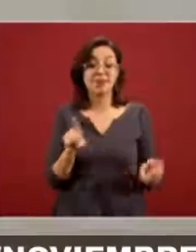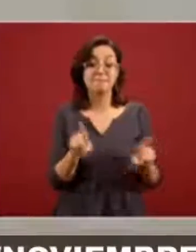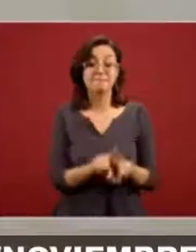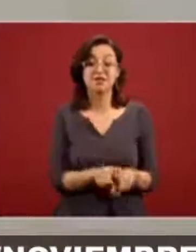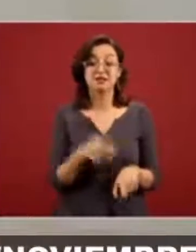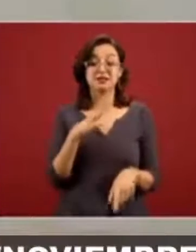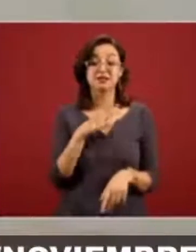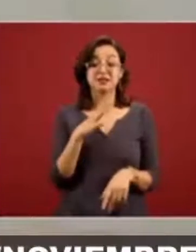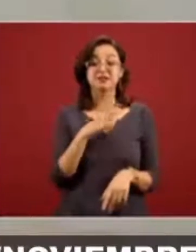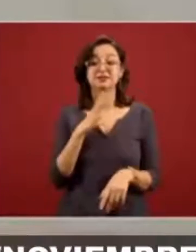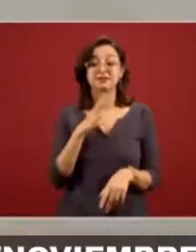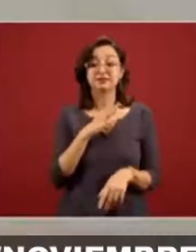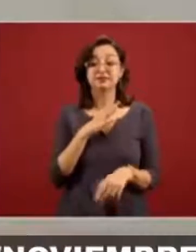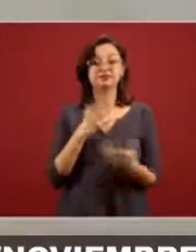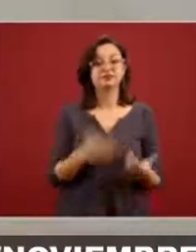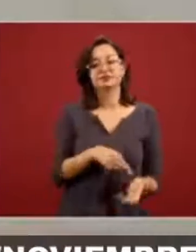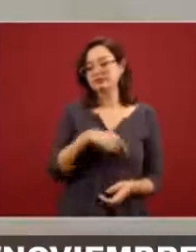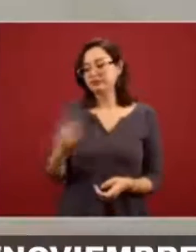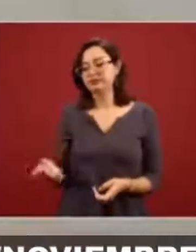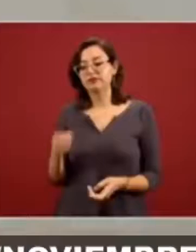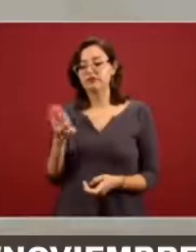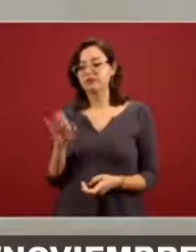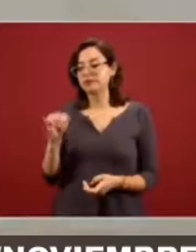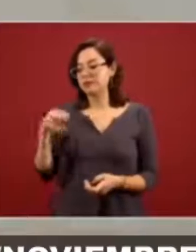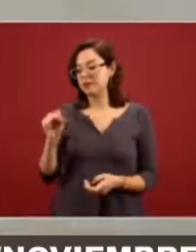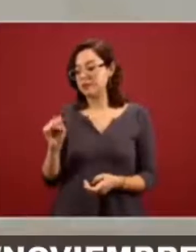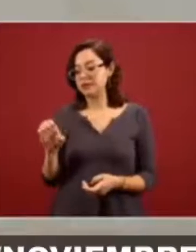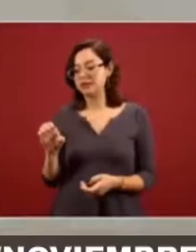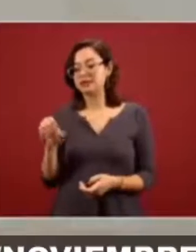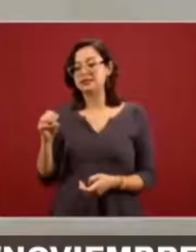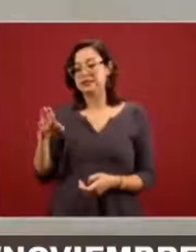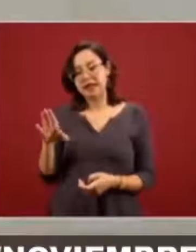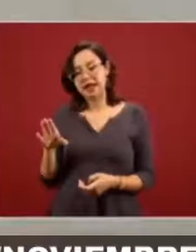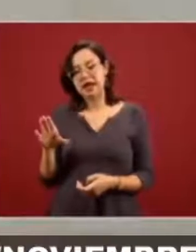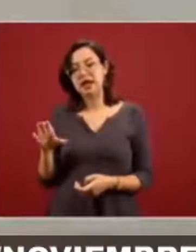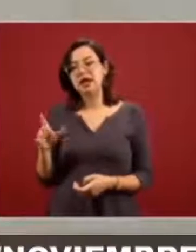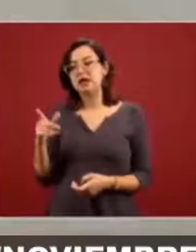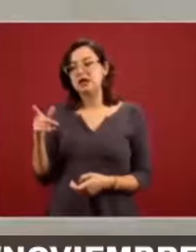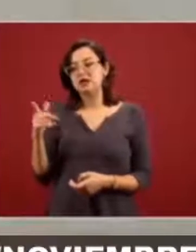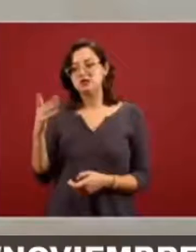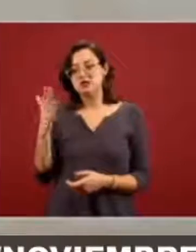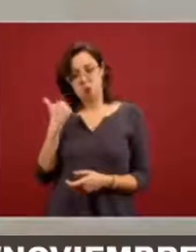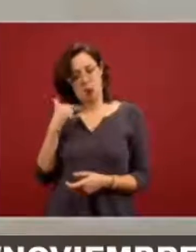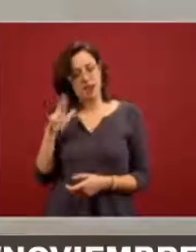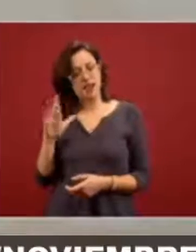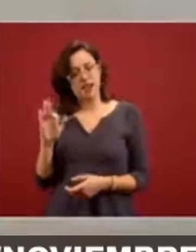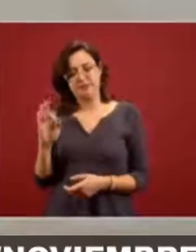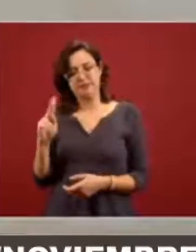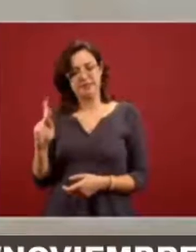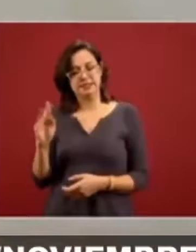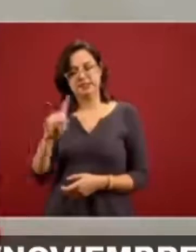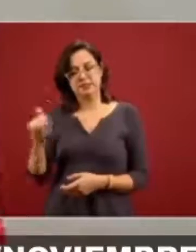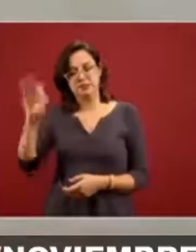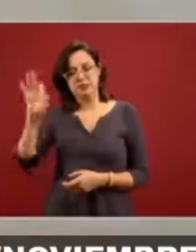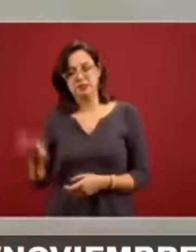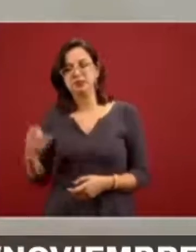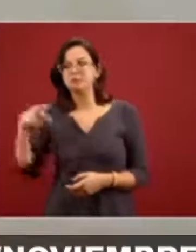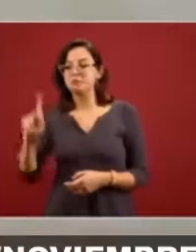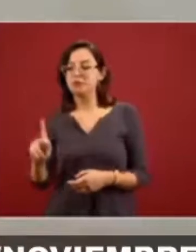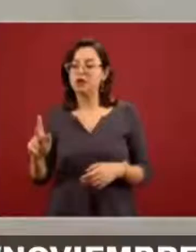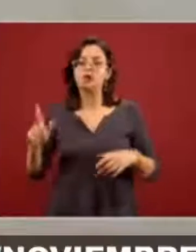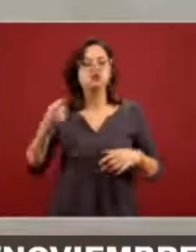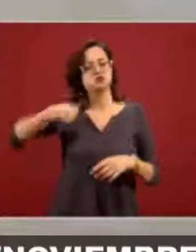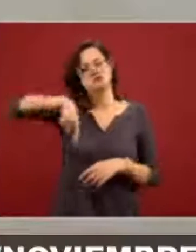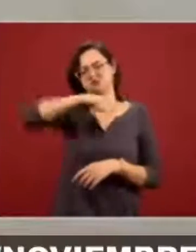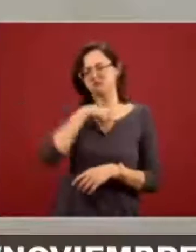Censo de Bienestar, no todos tienen RFC, pero cuando existe también se cruza. De manera que hacemos un cruce lo